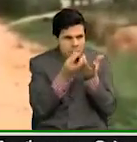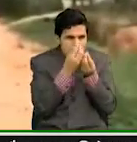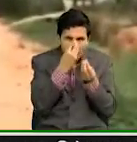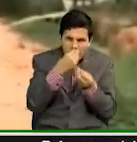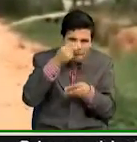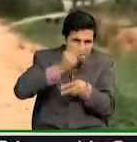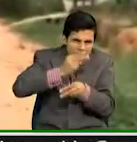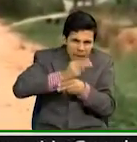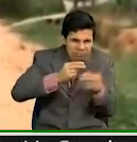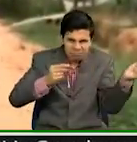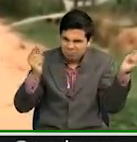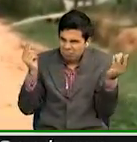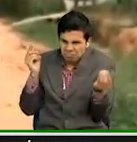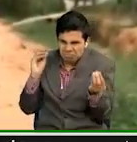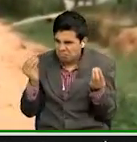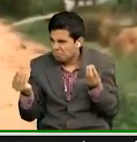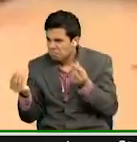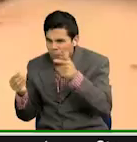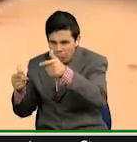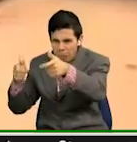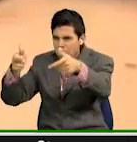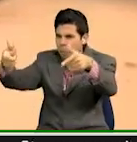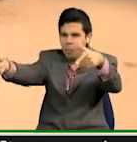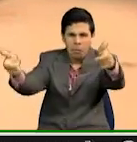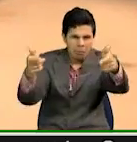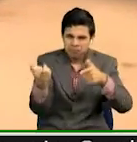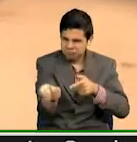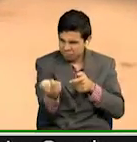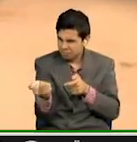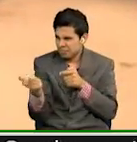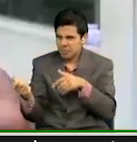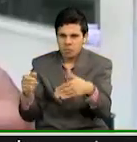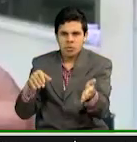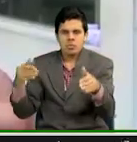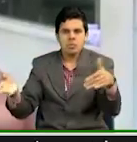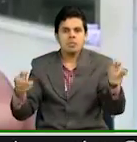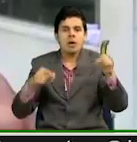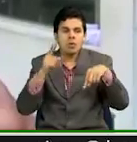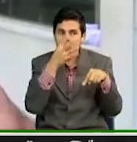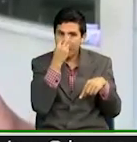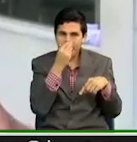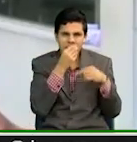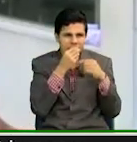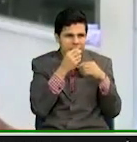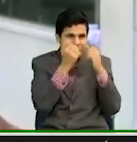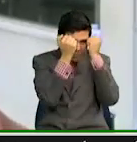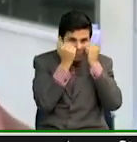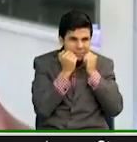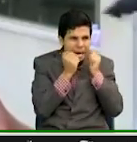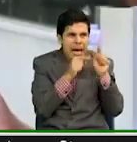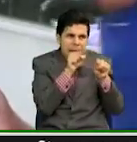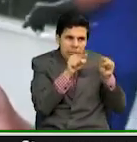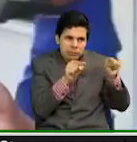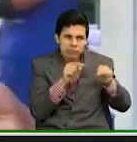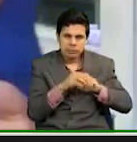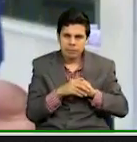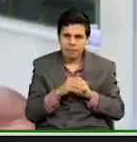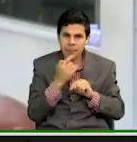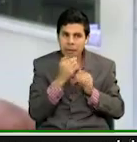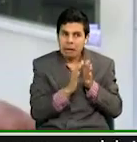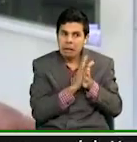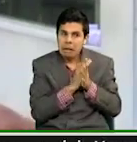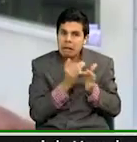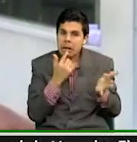criminales dejando víctimas fatales también en este sector la policía metropolitana de cúcuta que en un sector de